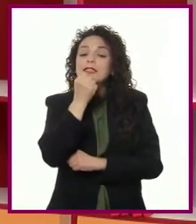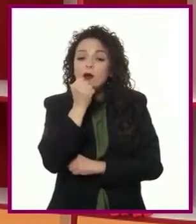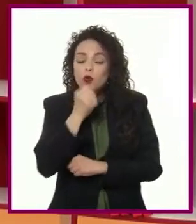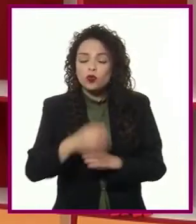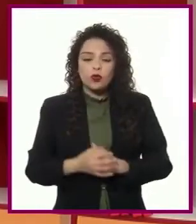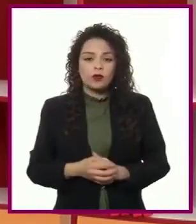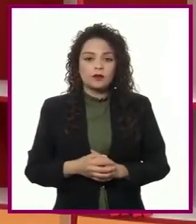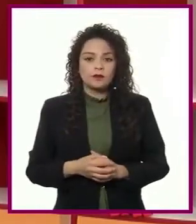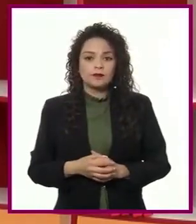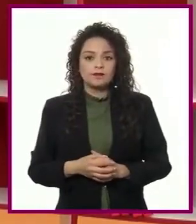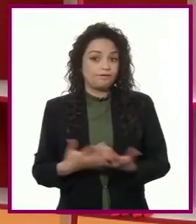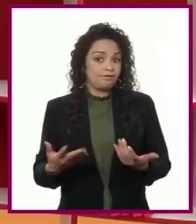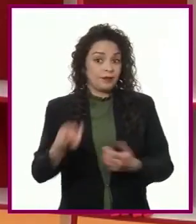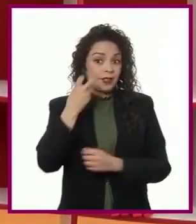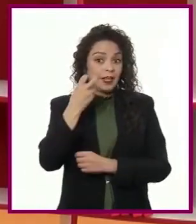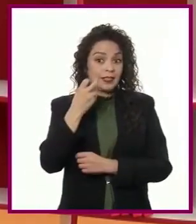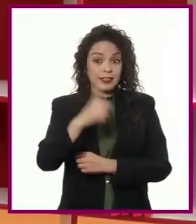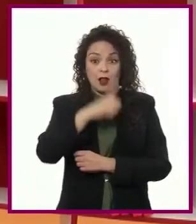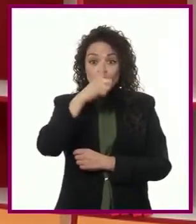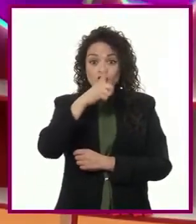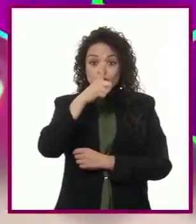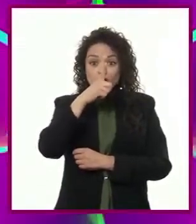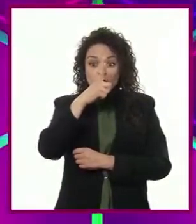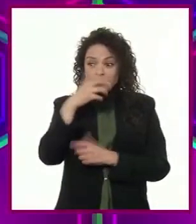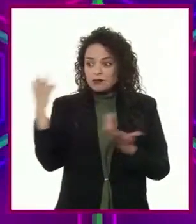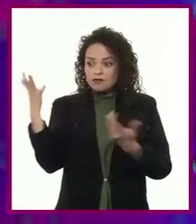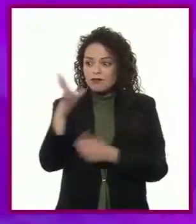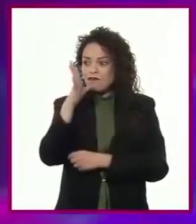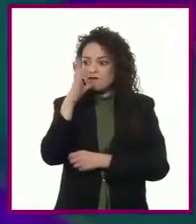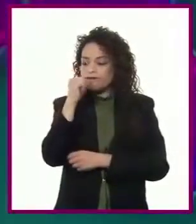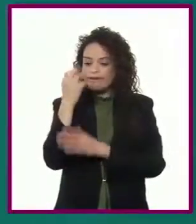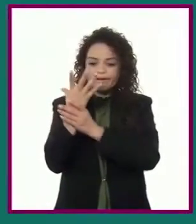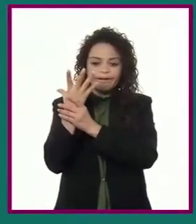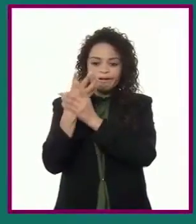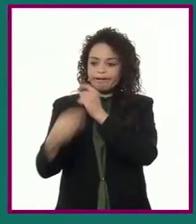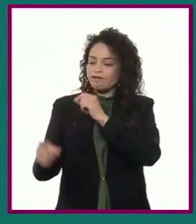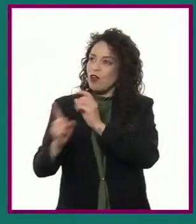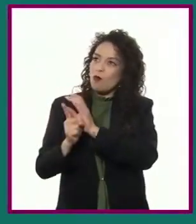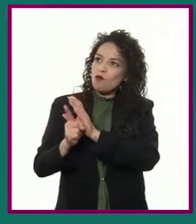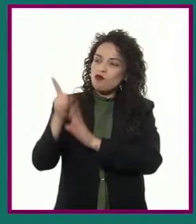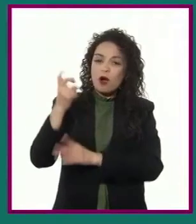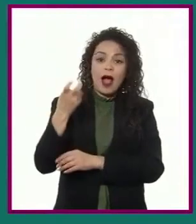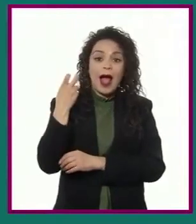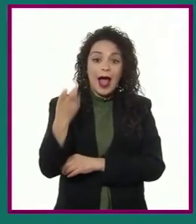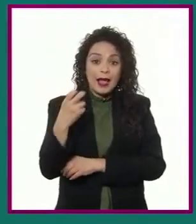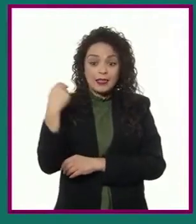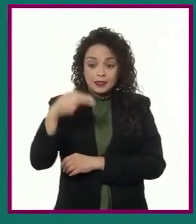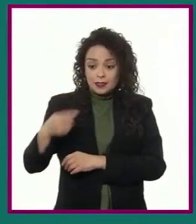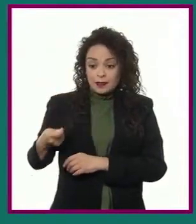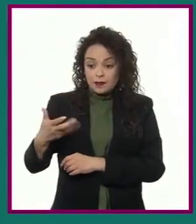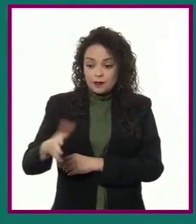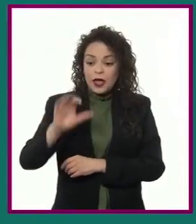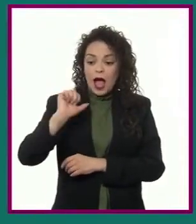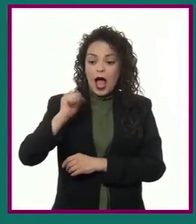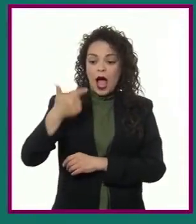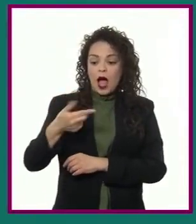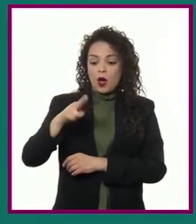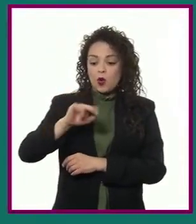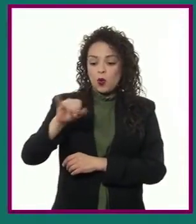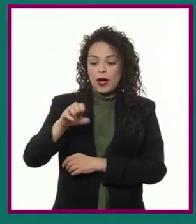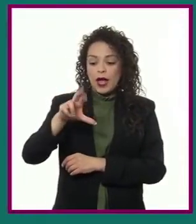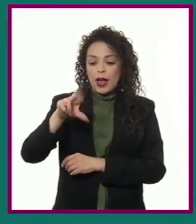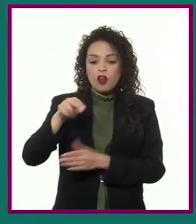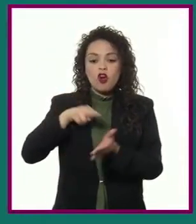ni siquiera la luz podría escapar. A este fenómeno teórico se le llamó agujero negro